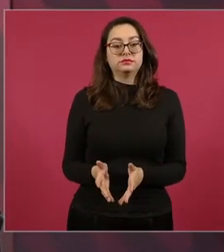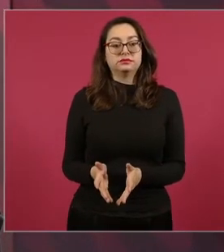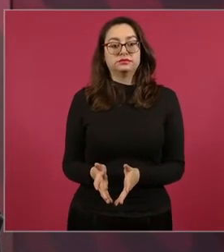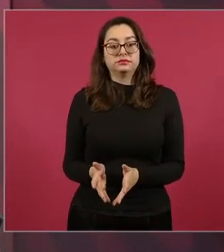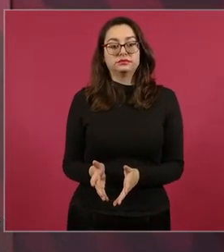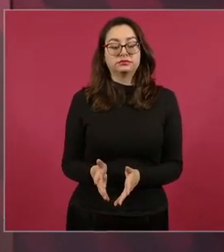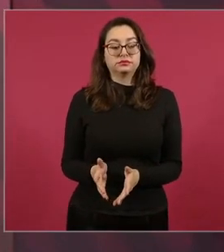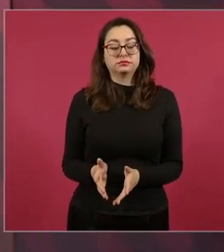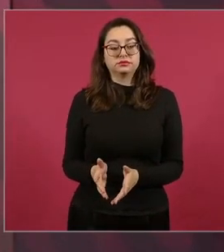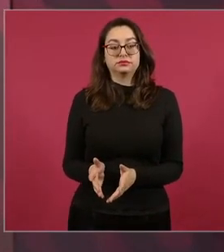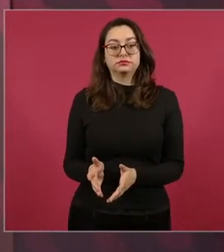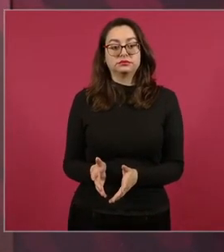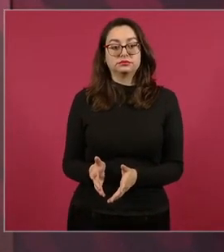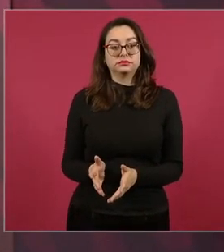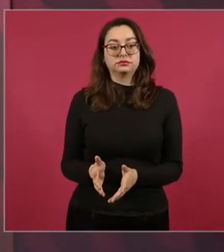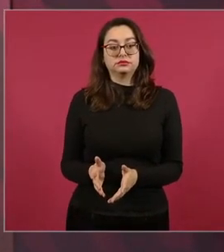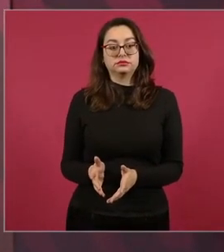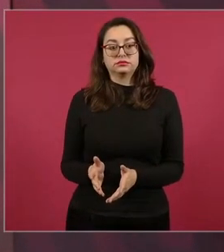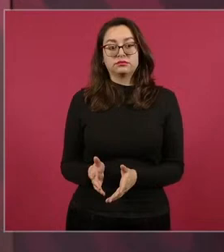terminar